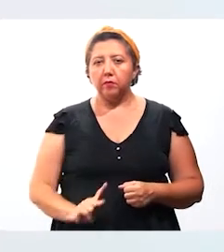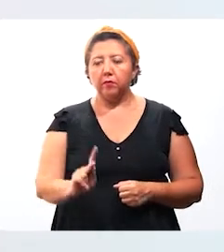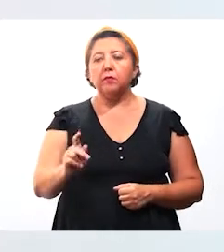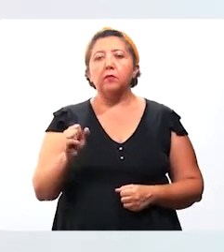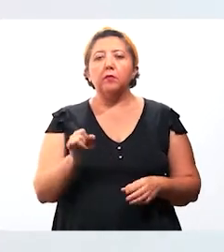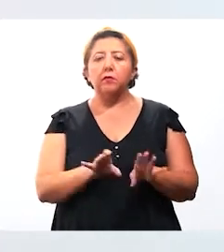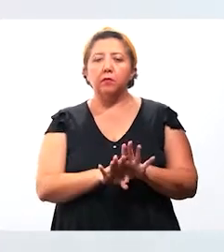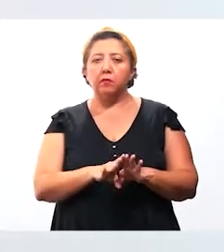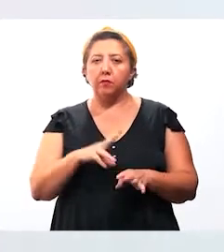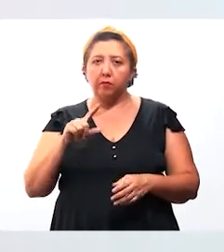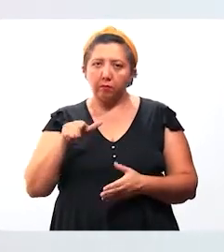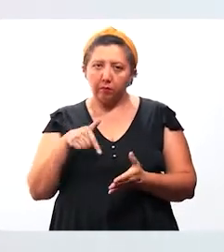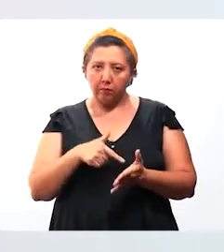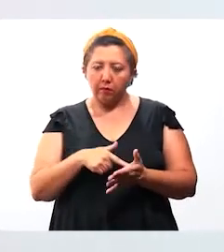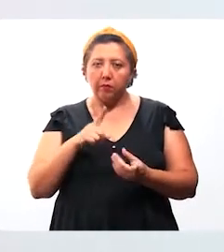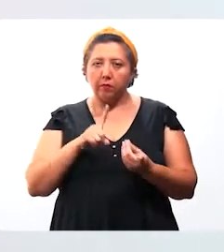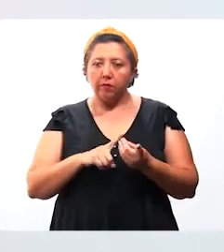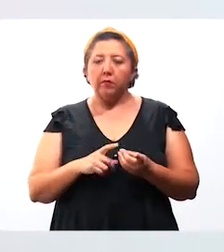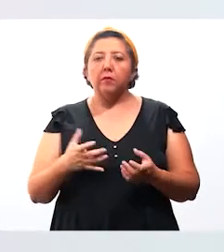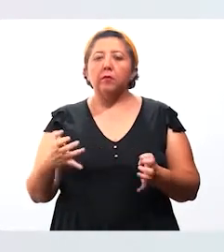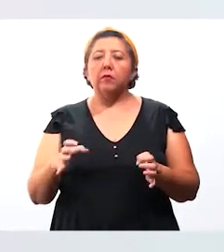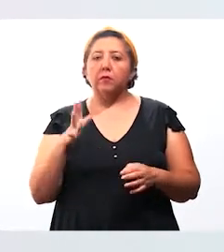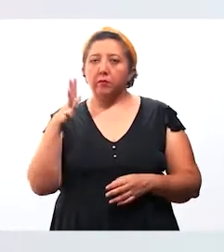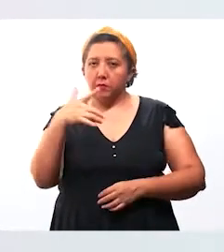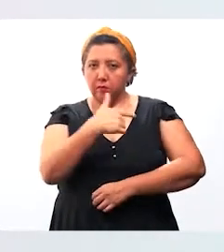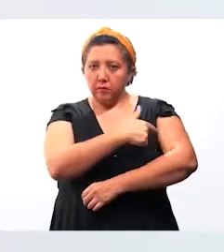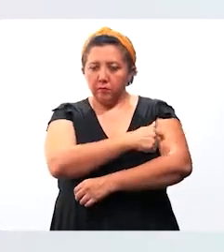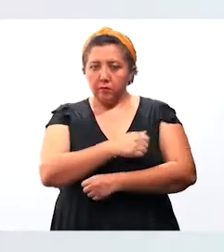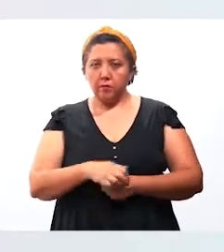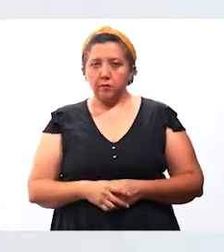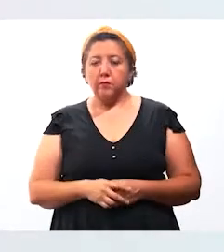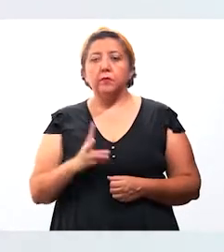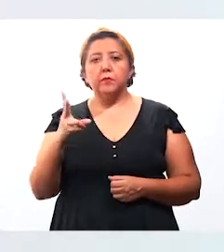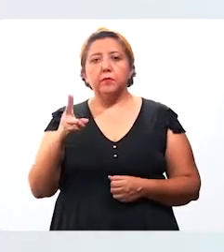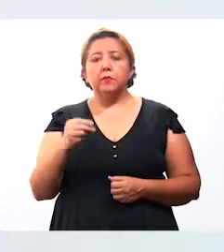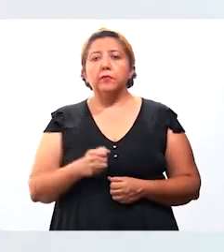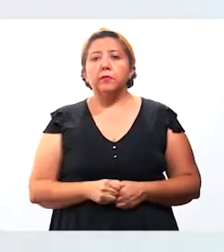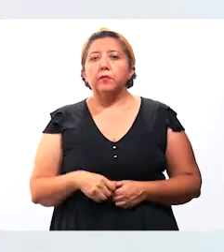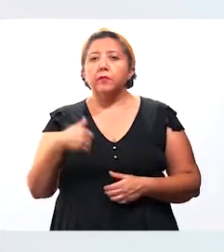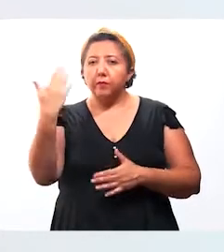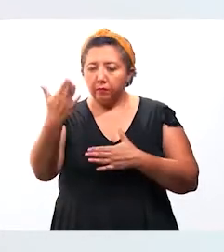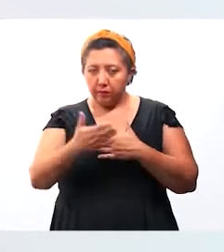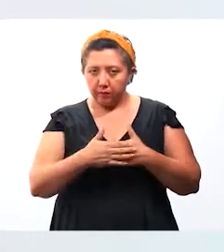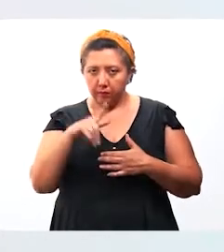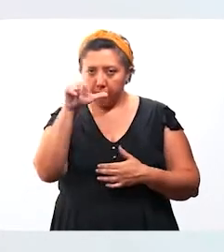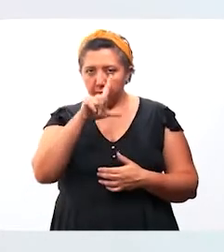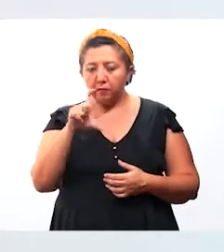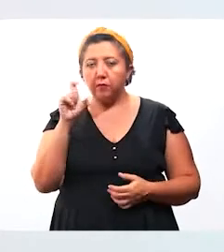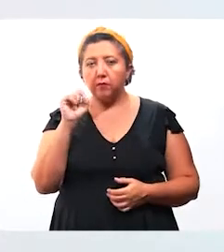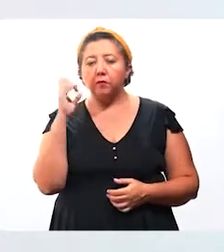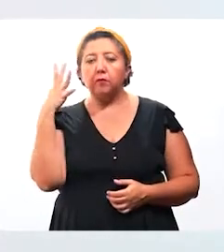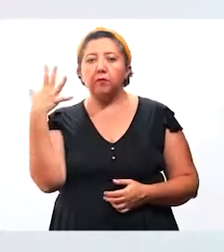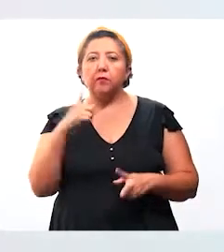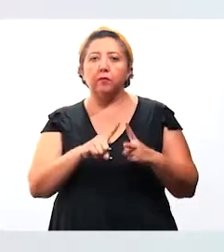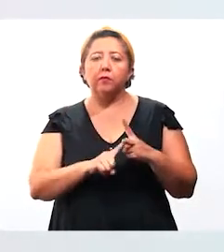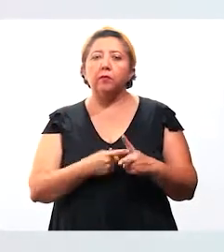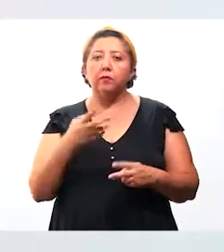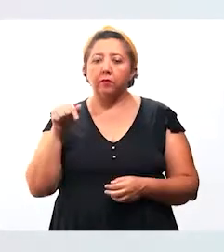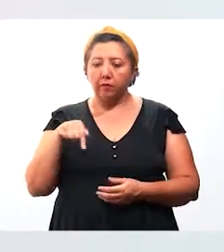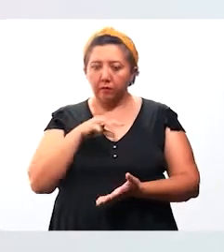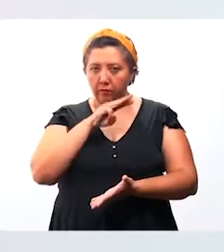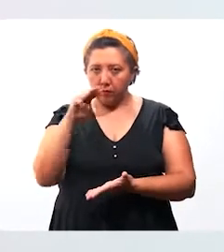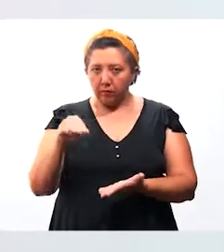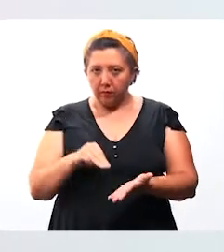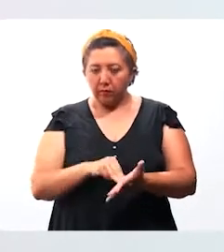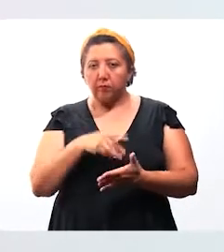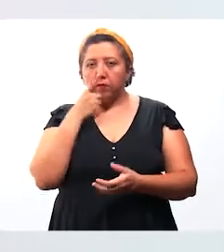municipios, así como de los lugares donde se estarán aplicando las vacunas. También a partir del próximo lunes 25, iniciará en